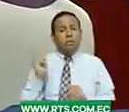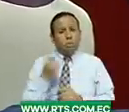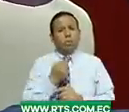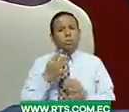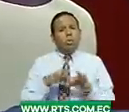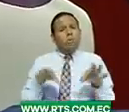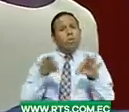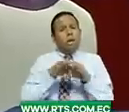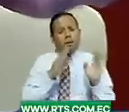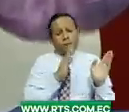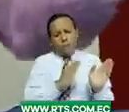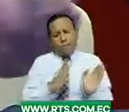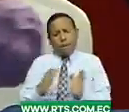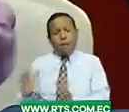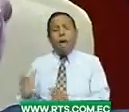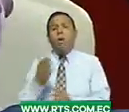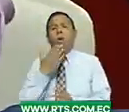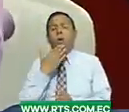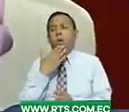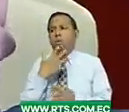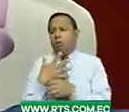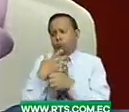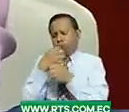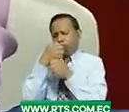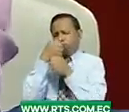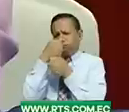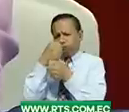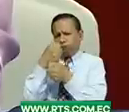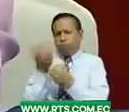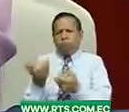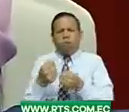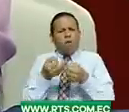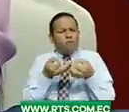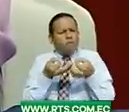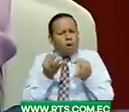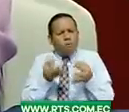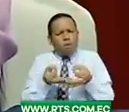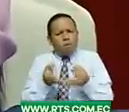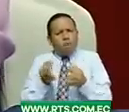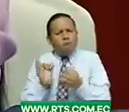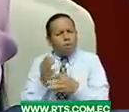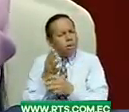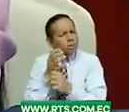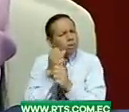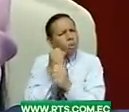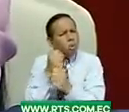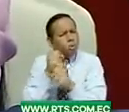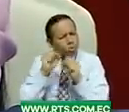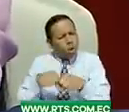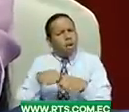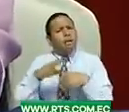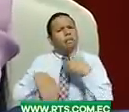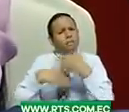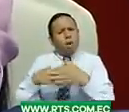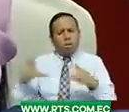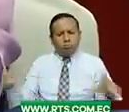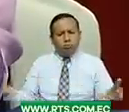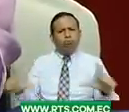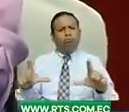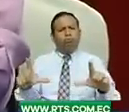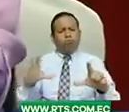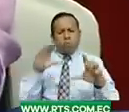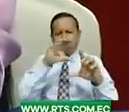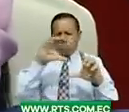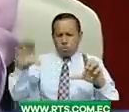niveles de seguridad. Por eso, si alguien les dice, se metieron actas en el camino, eso es falso. En un conversatorio con directivos